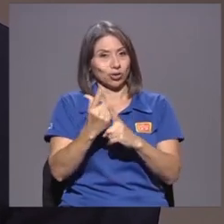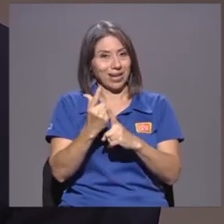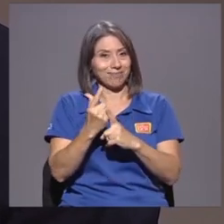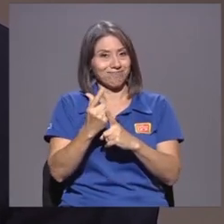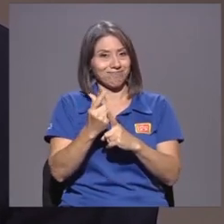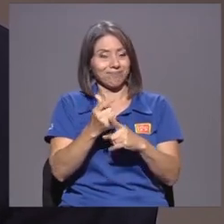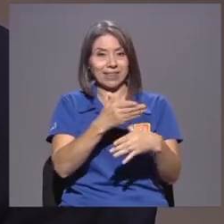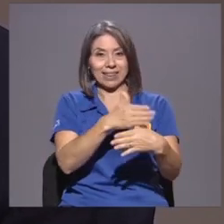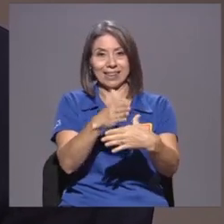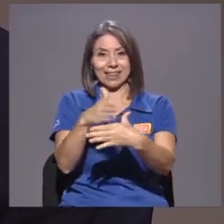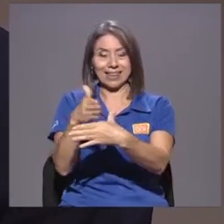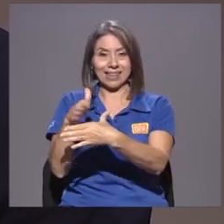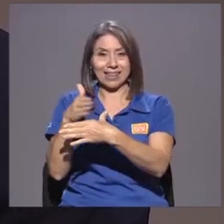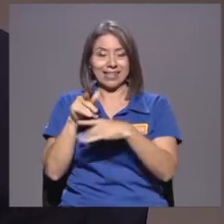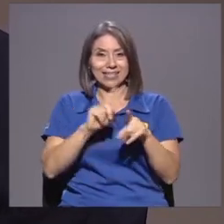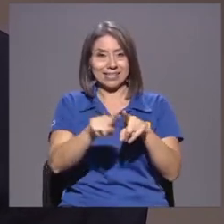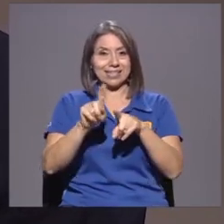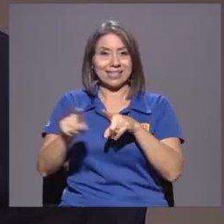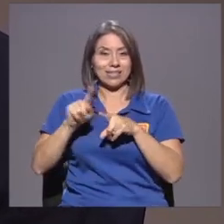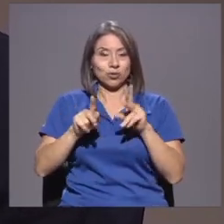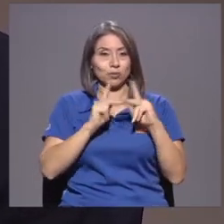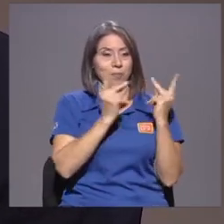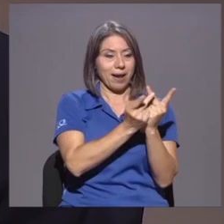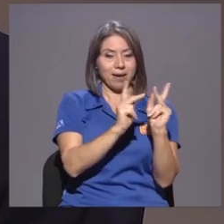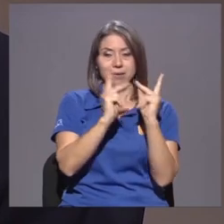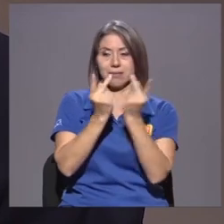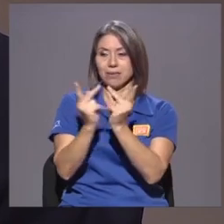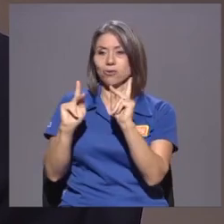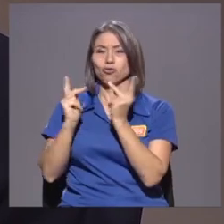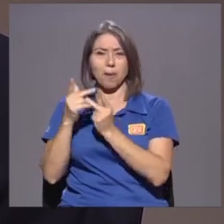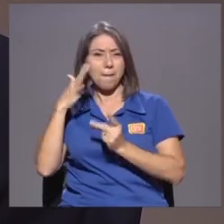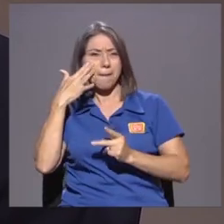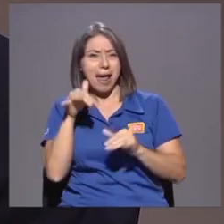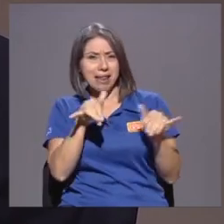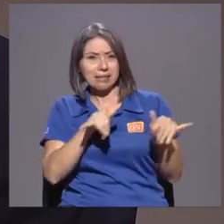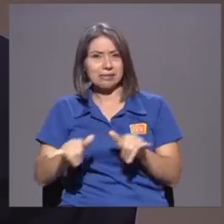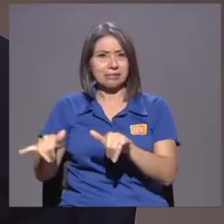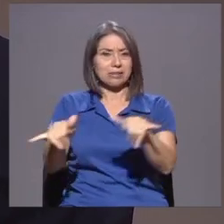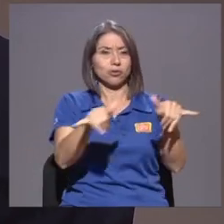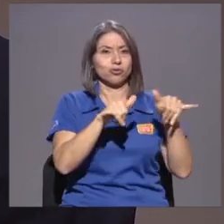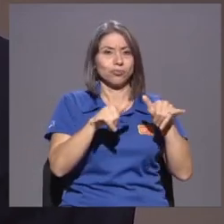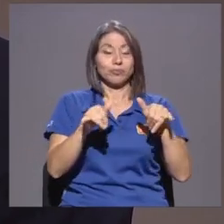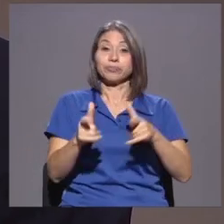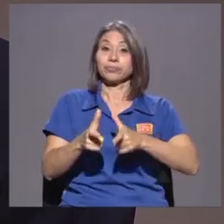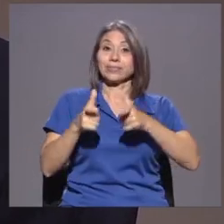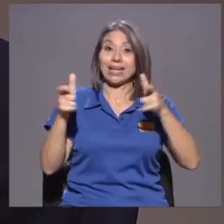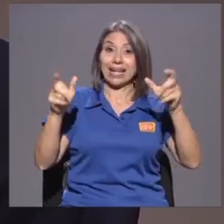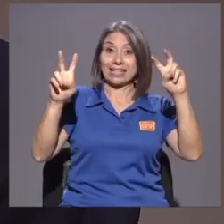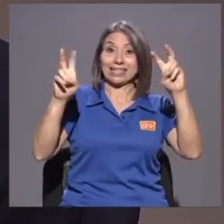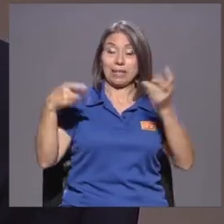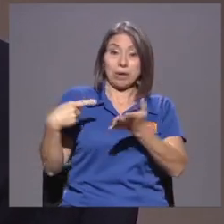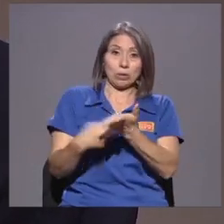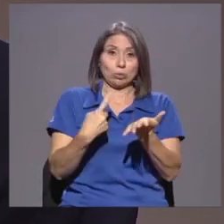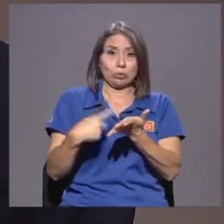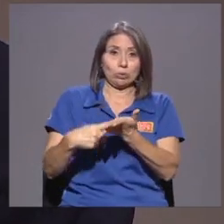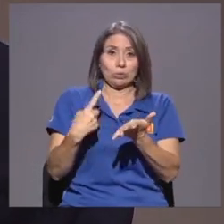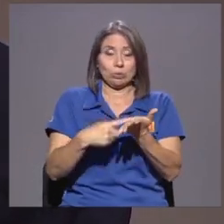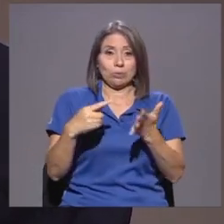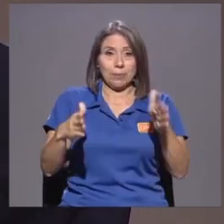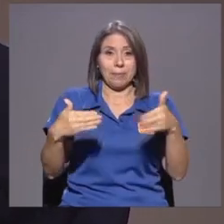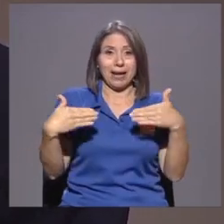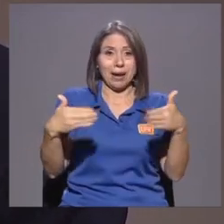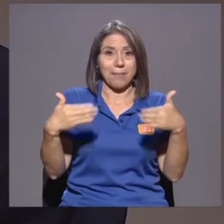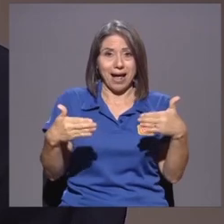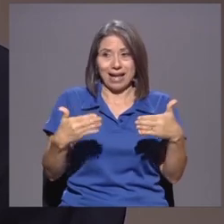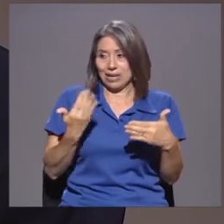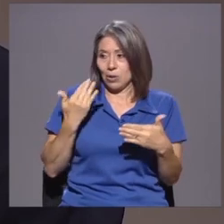los distintos partidos son bastante similares los grandes temas de debate en panamá por lo menos en estas últimas elecciones fueron la corrupción